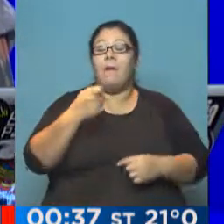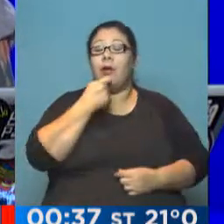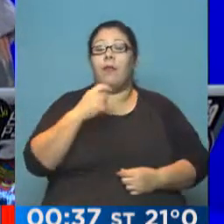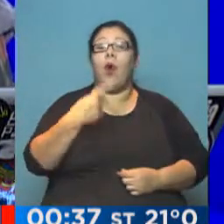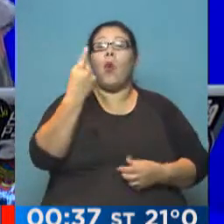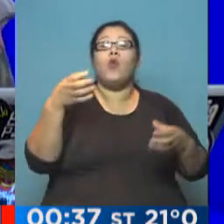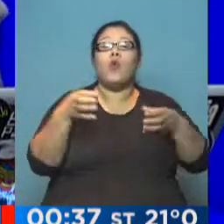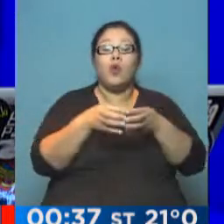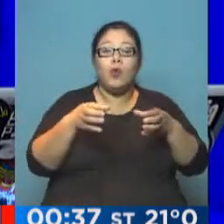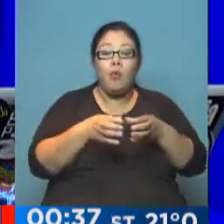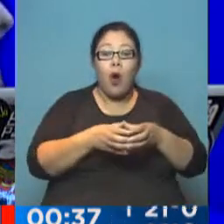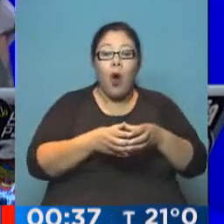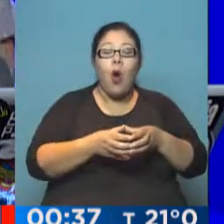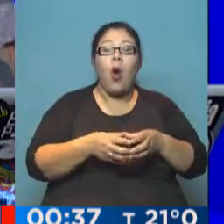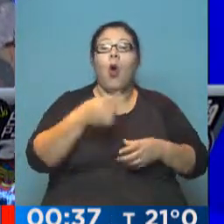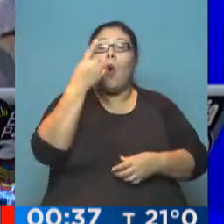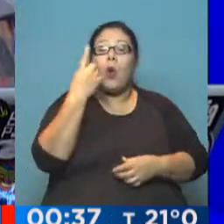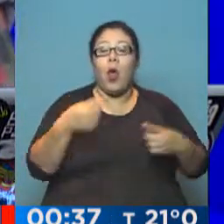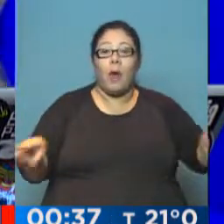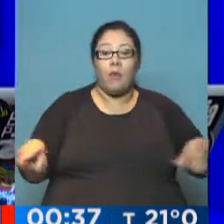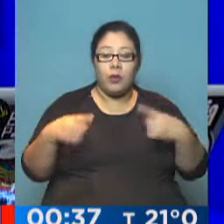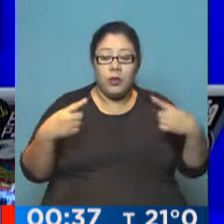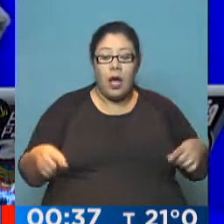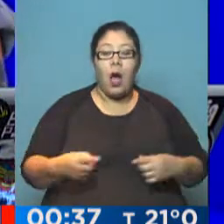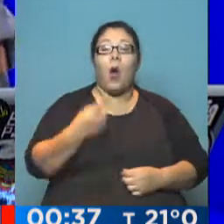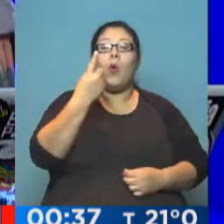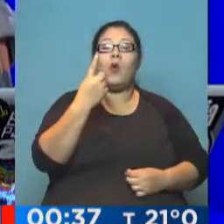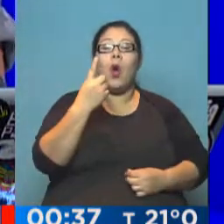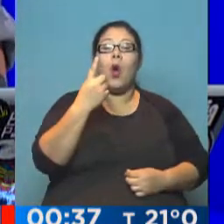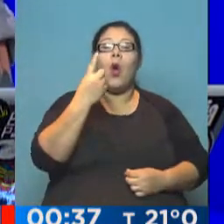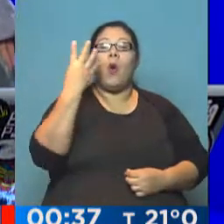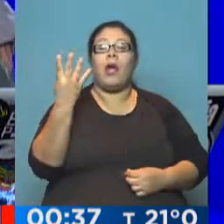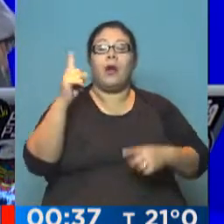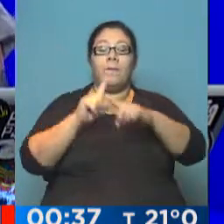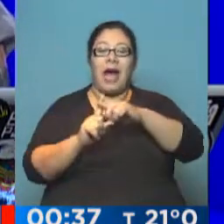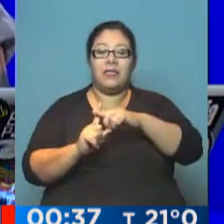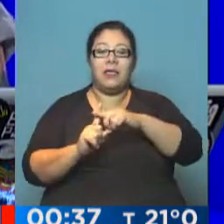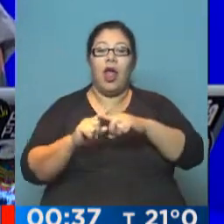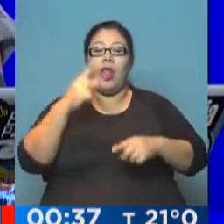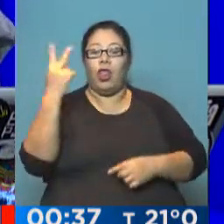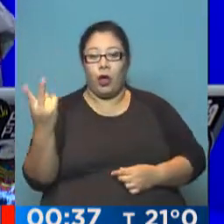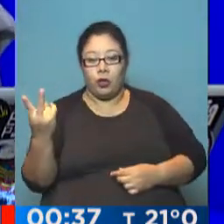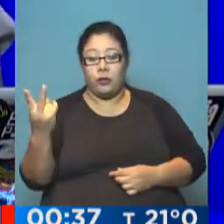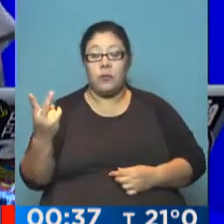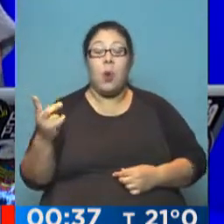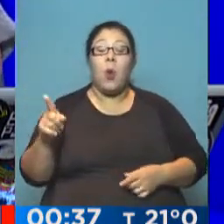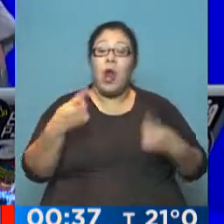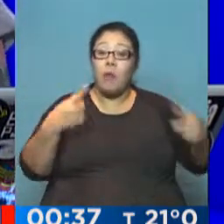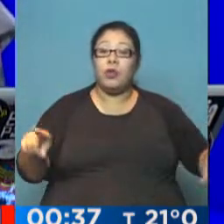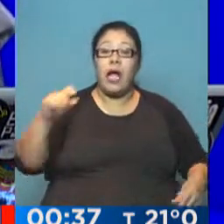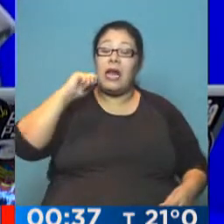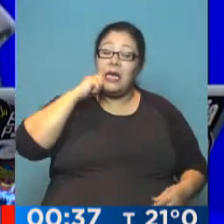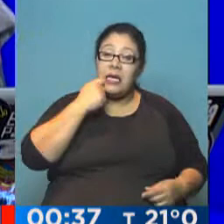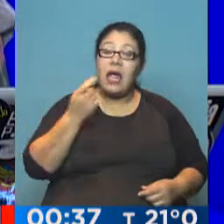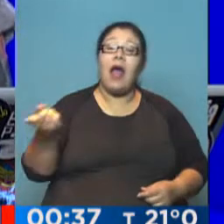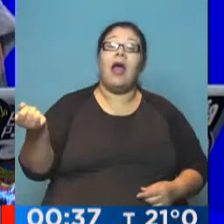Unit 4 plus 2. O sea, Unit 4 más 2. Una muy linda banda de los 60 que Marky escuchaba en su casa. Entonces decidió venir a